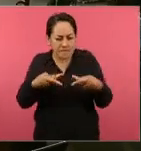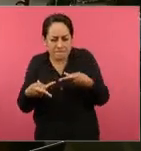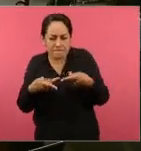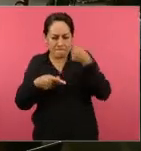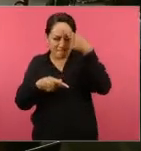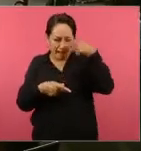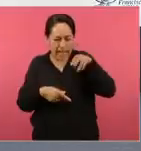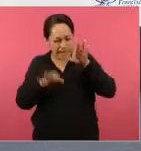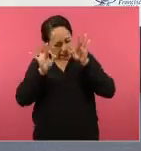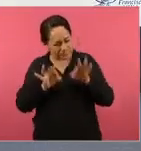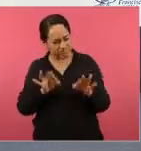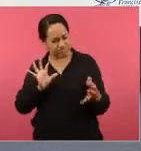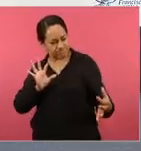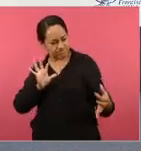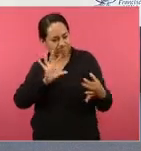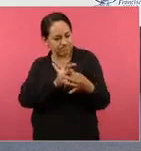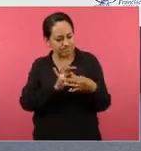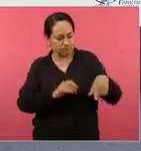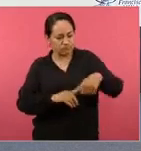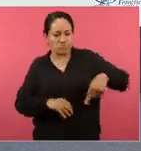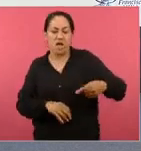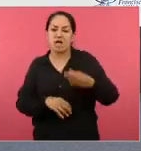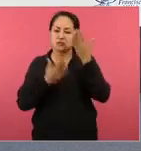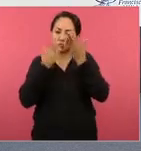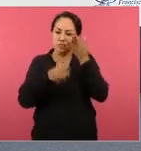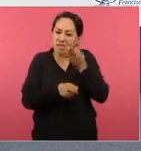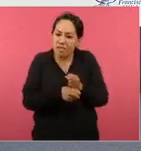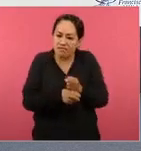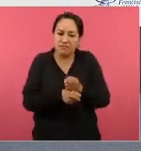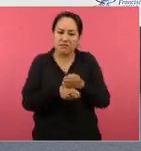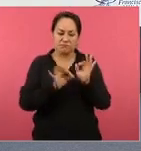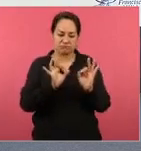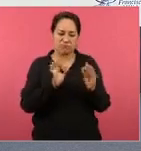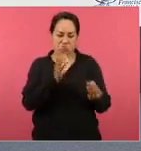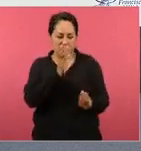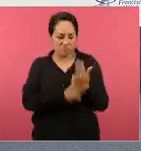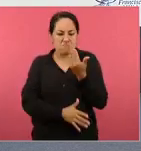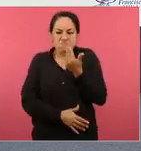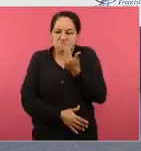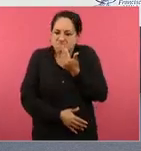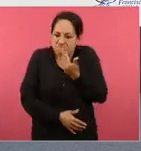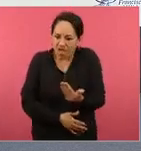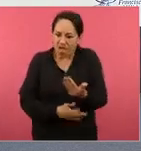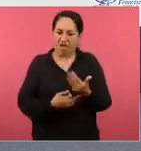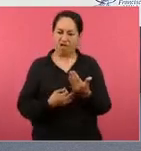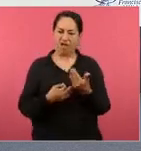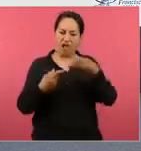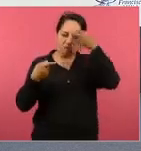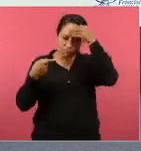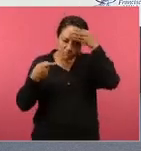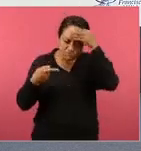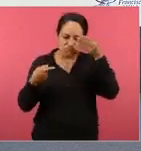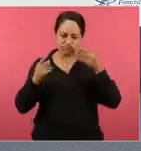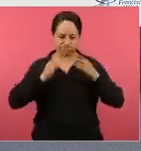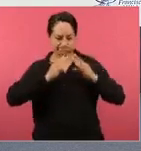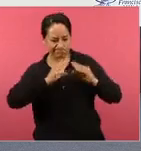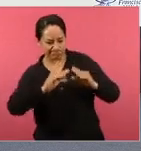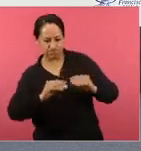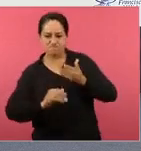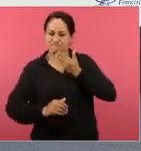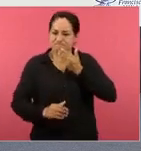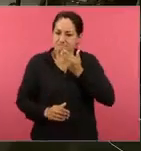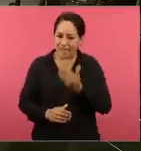de esto y después del aprendizaje situado. Insisto que es